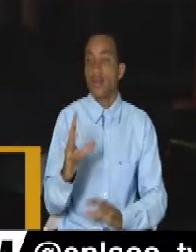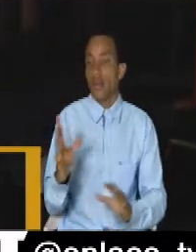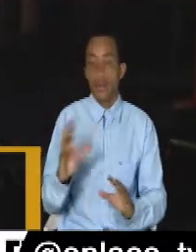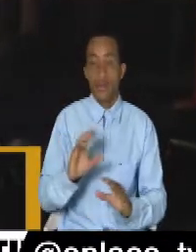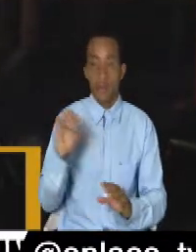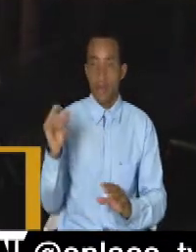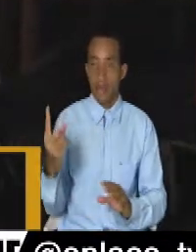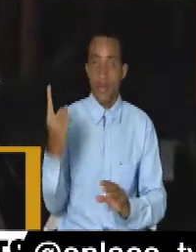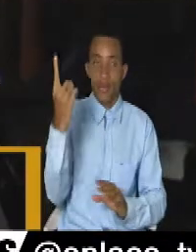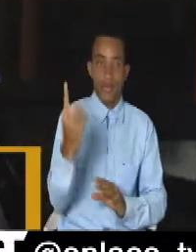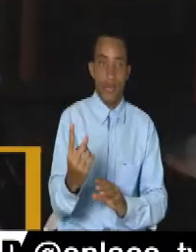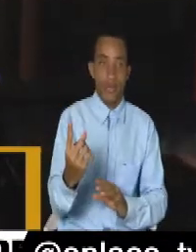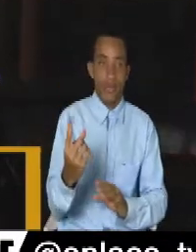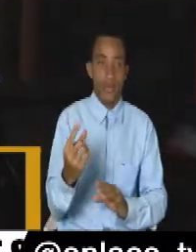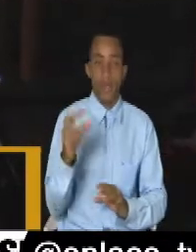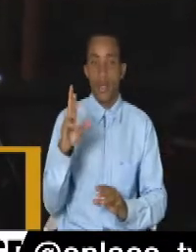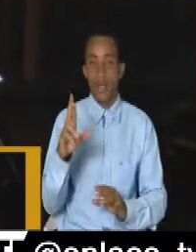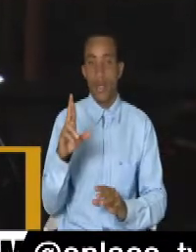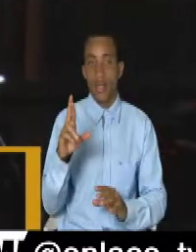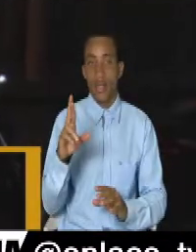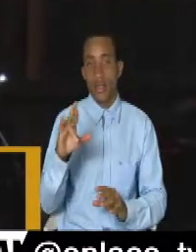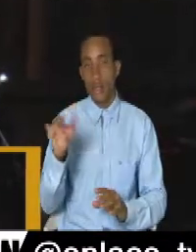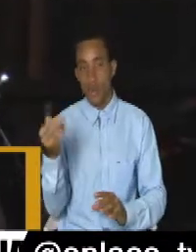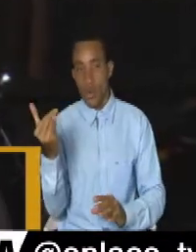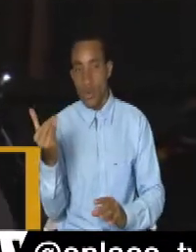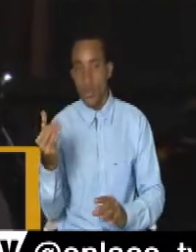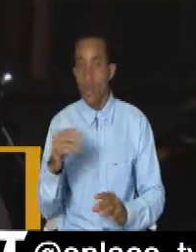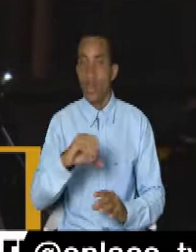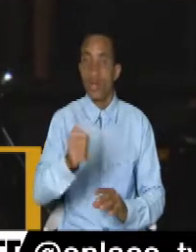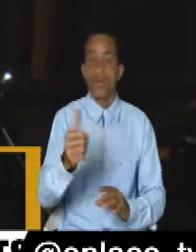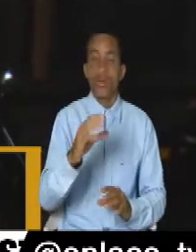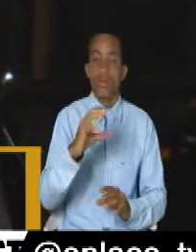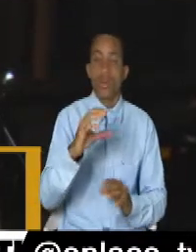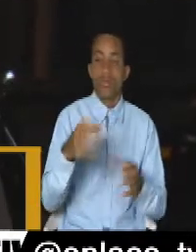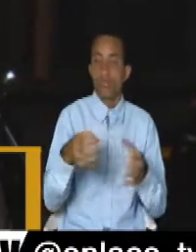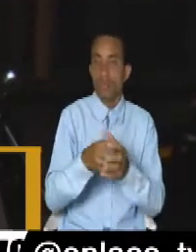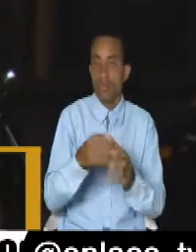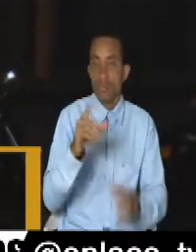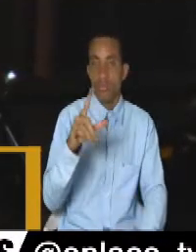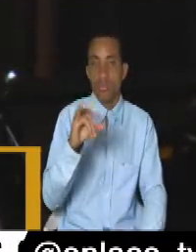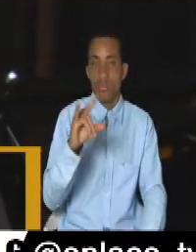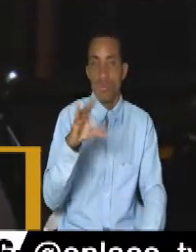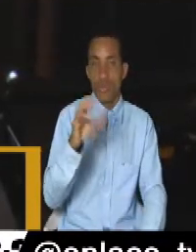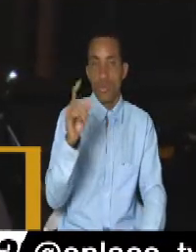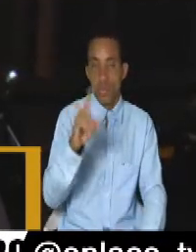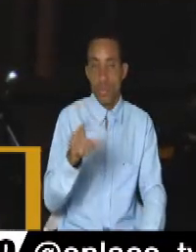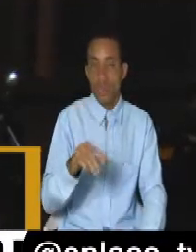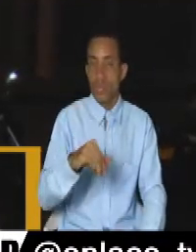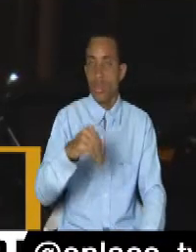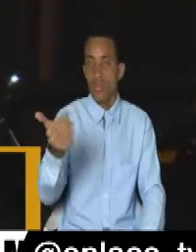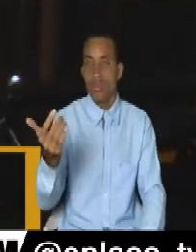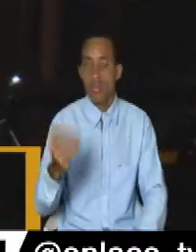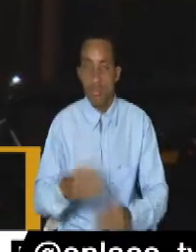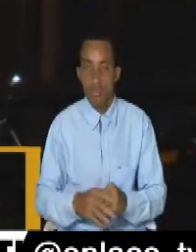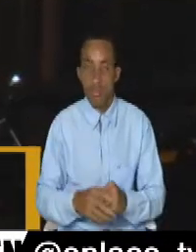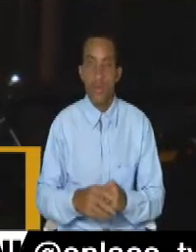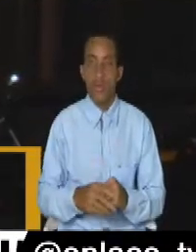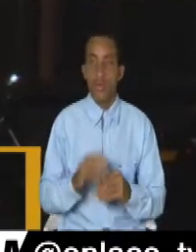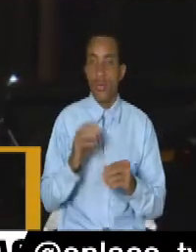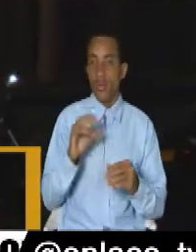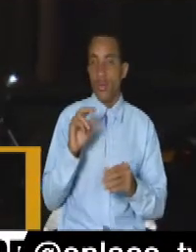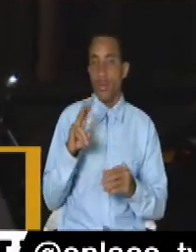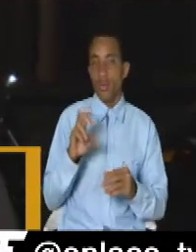equipo Ambivole y RJ, el combo de Lucas, bueno, son los equipos del Centro Volley, el equipo de